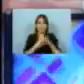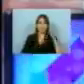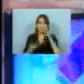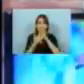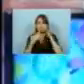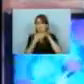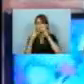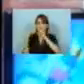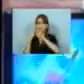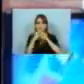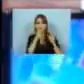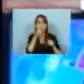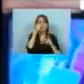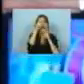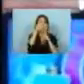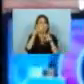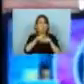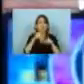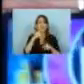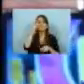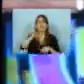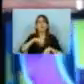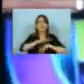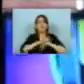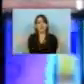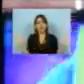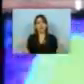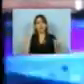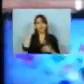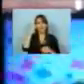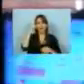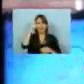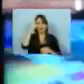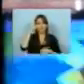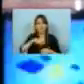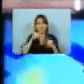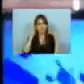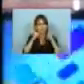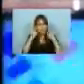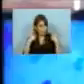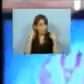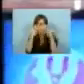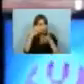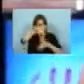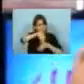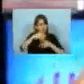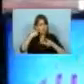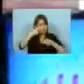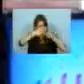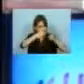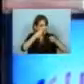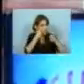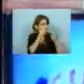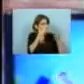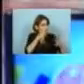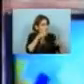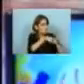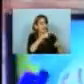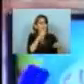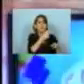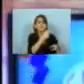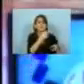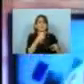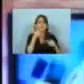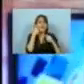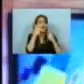canales. Ahora, Antonio, sos un maleducado. La verdad, sos un gran maleducado. Estamos hasta apoyándote, diría, en esta negociación, porque, digamos, contar que te están